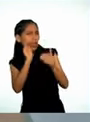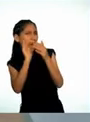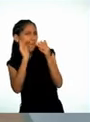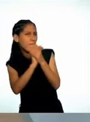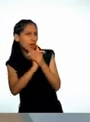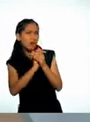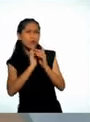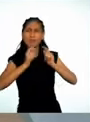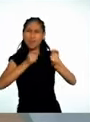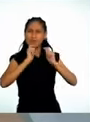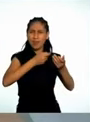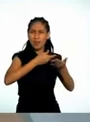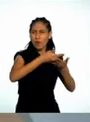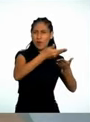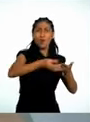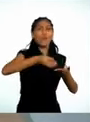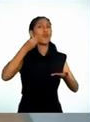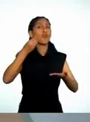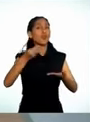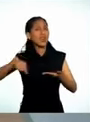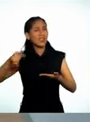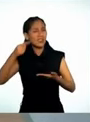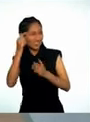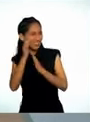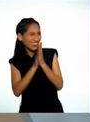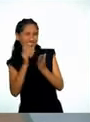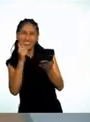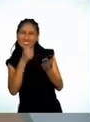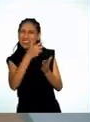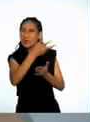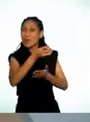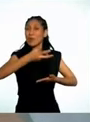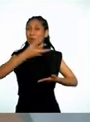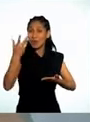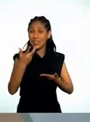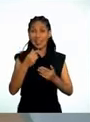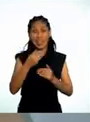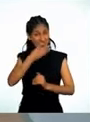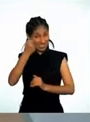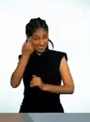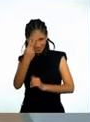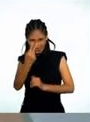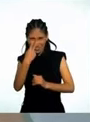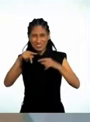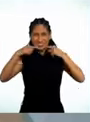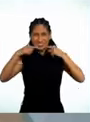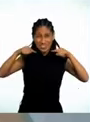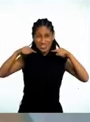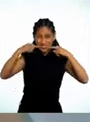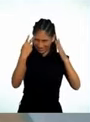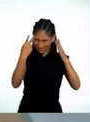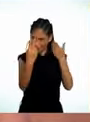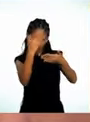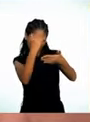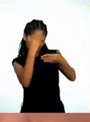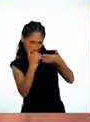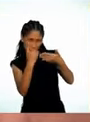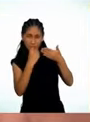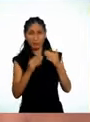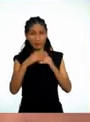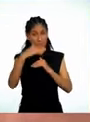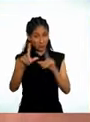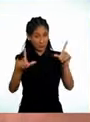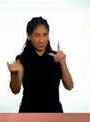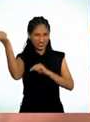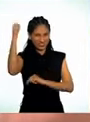esos obsequios que los motivó a comprarlos qué les parece si revisamos los anuncios de los cupcakes chocolates lo haremos de